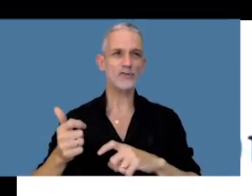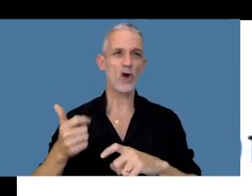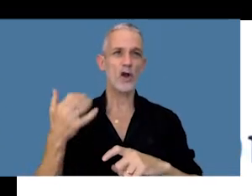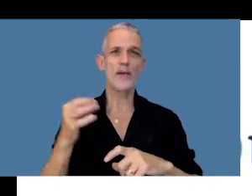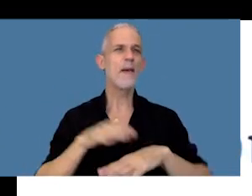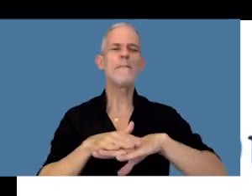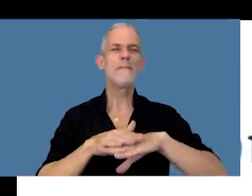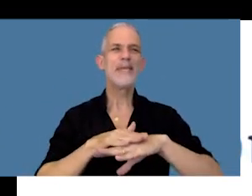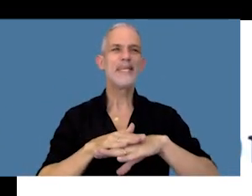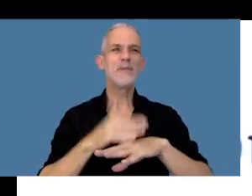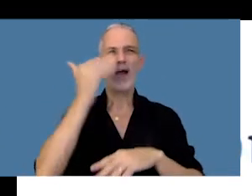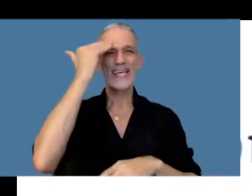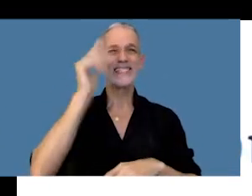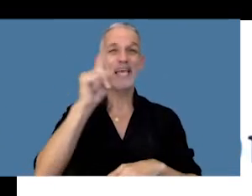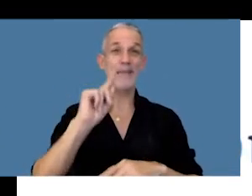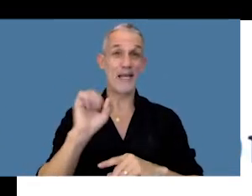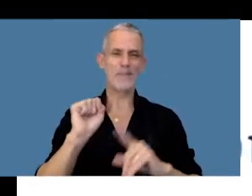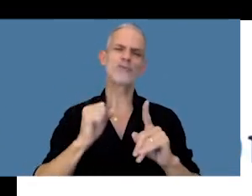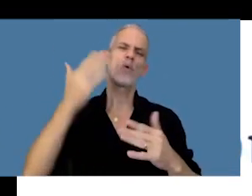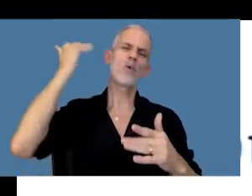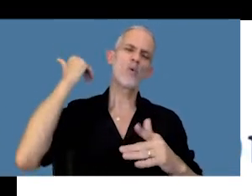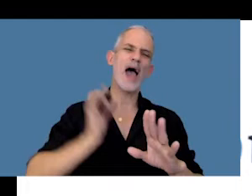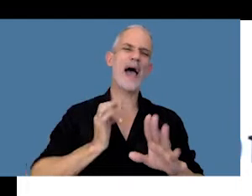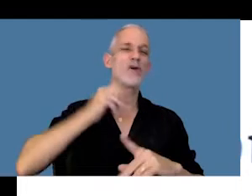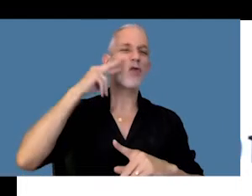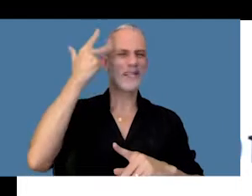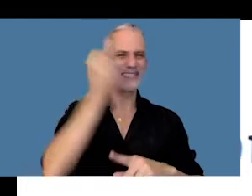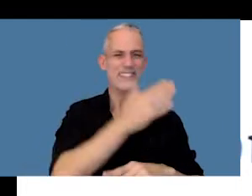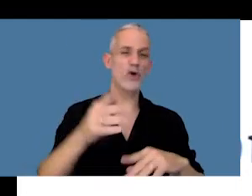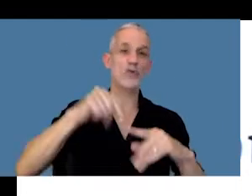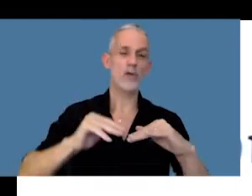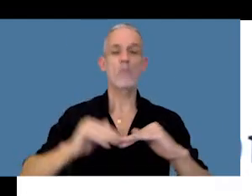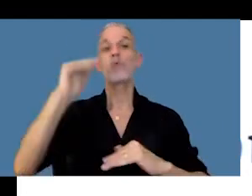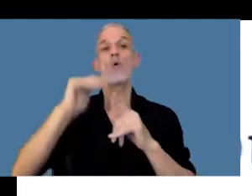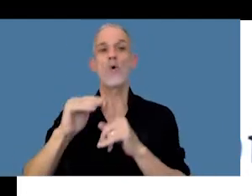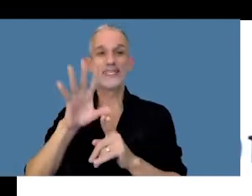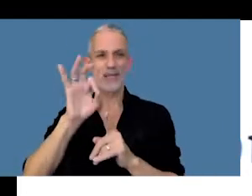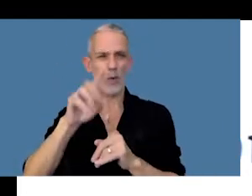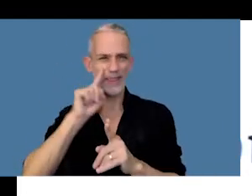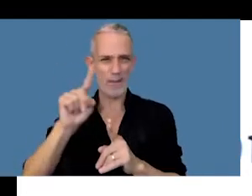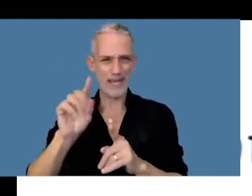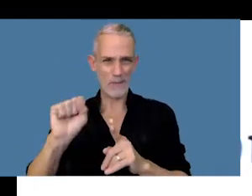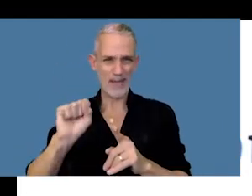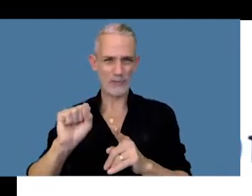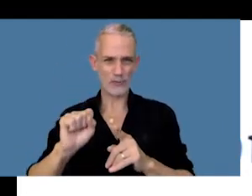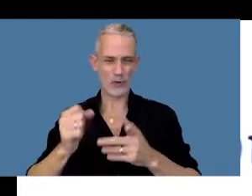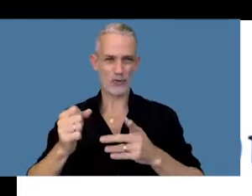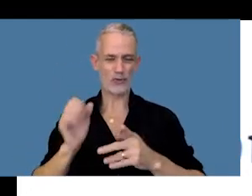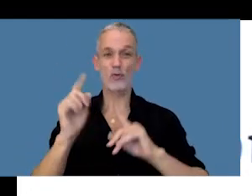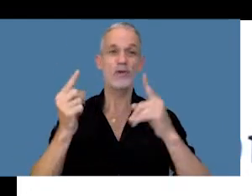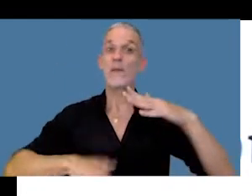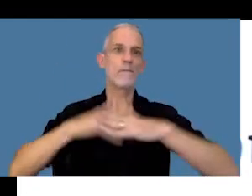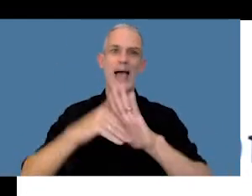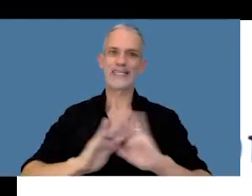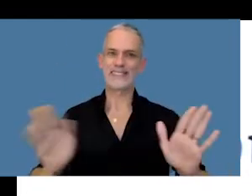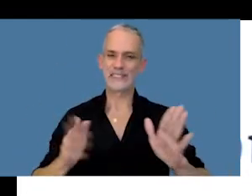se inició en 15.000 pesos allá por 2018, y ya nos fuimos a casi 50.000. ¿Esto qué quiere decir? No